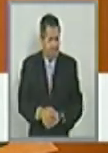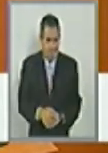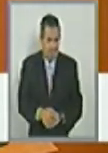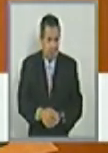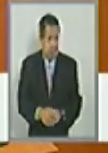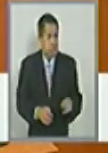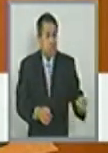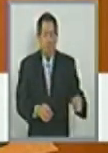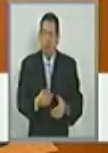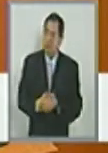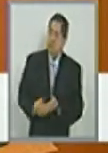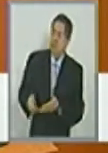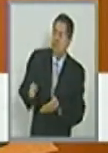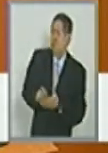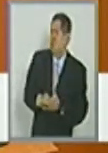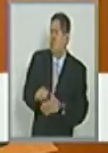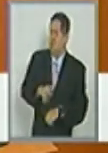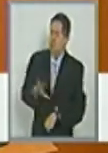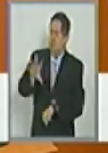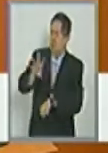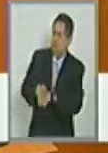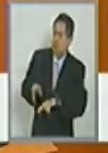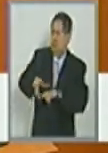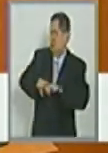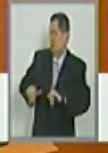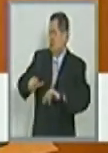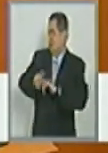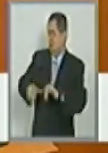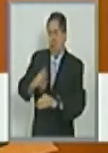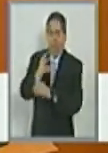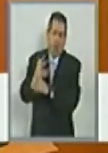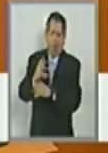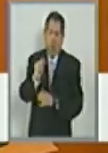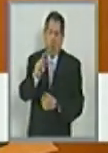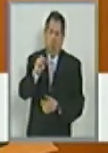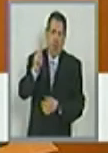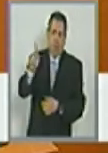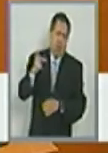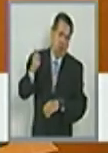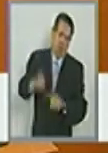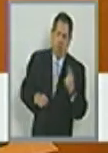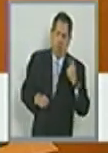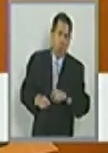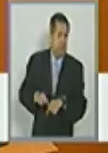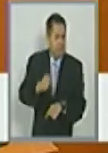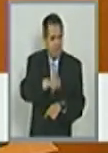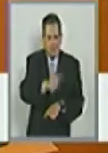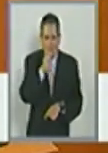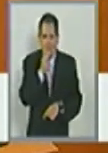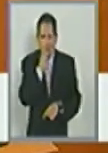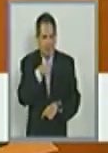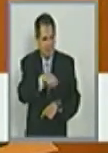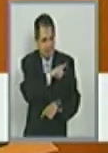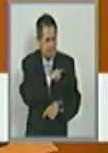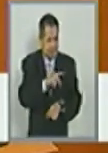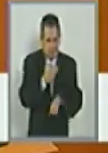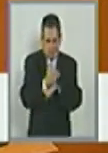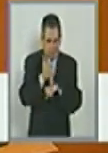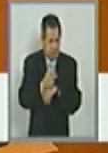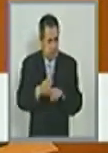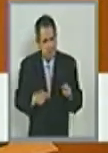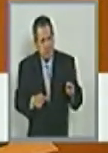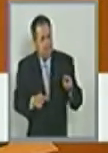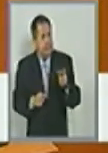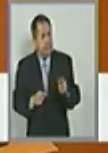Envalentonados por la política de tolerancia cero de Trump, los elementos de la policía fronteriza